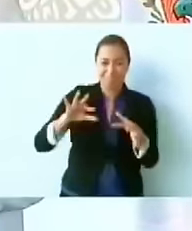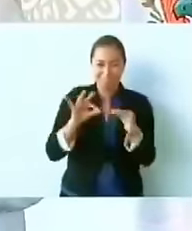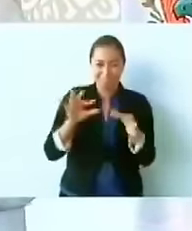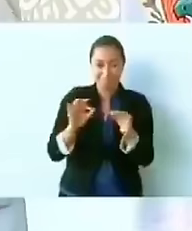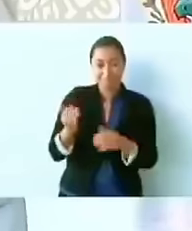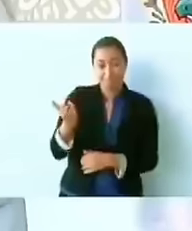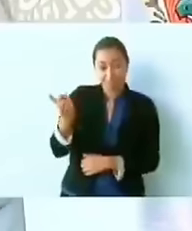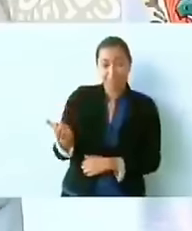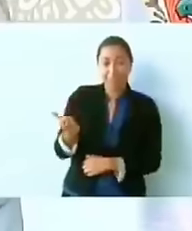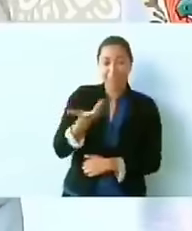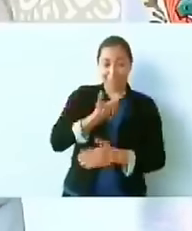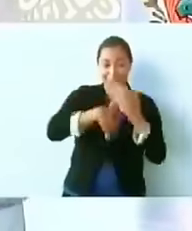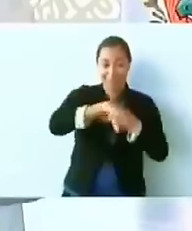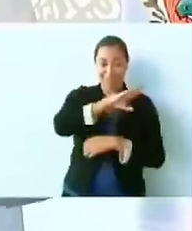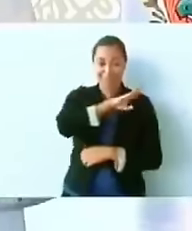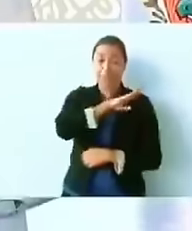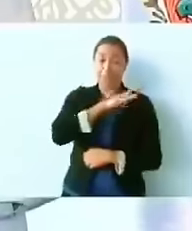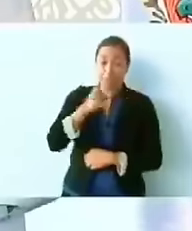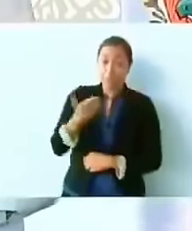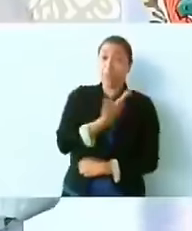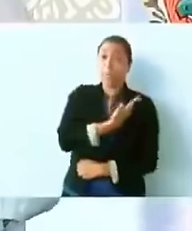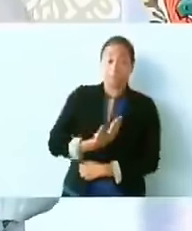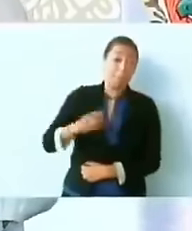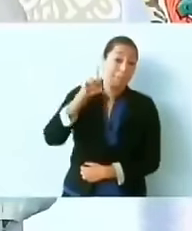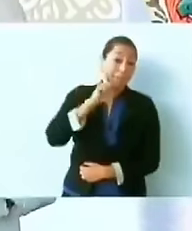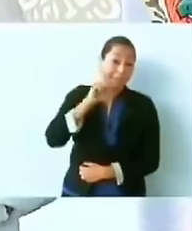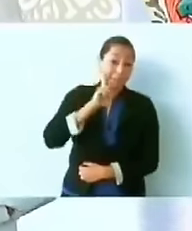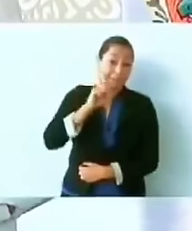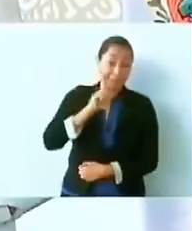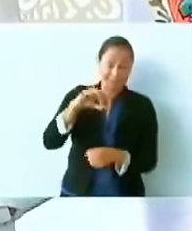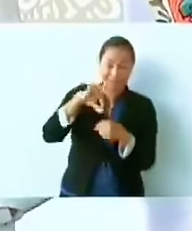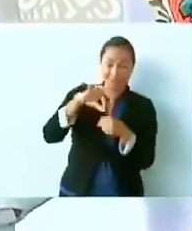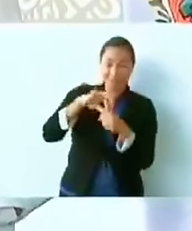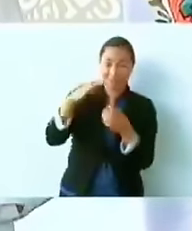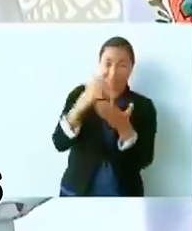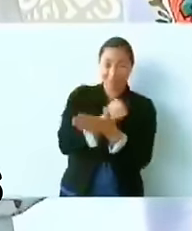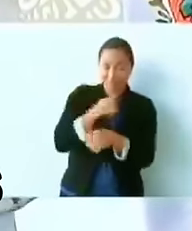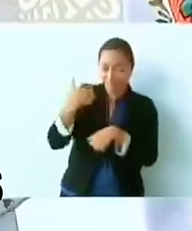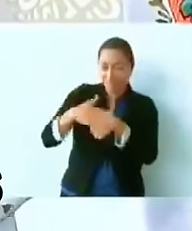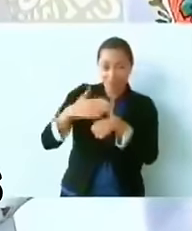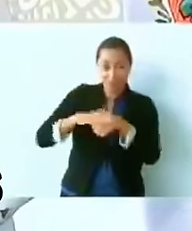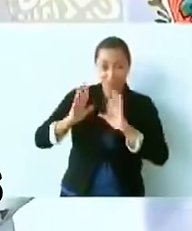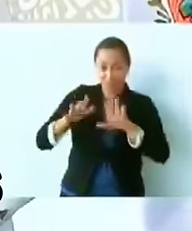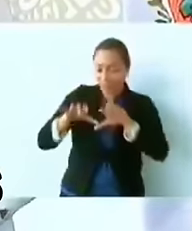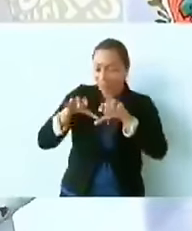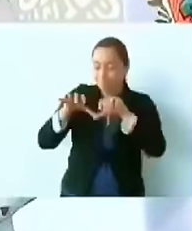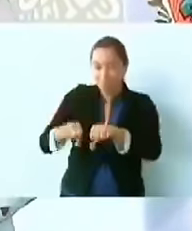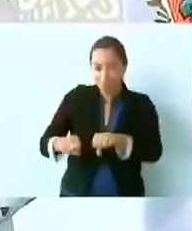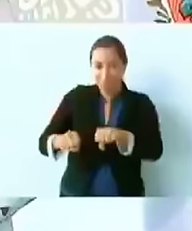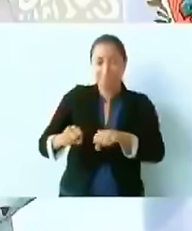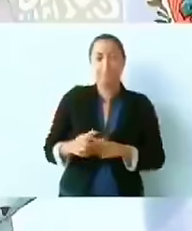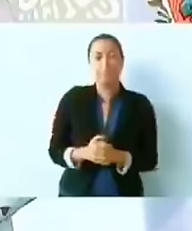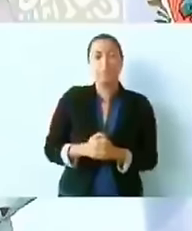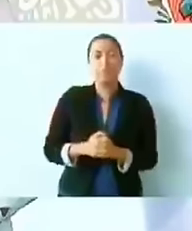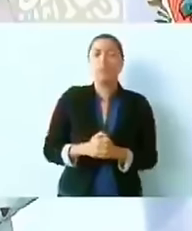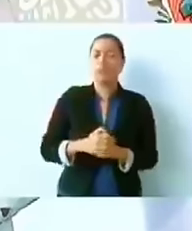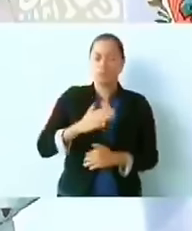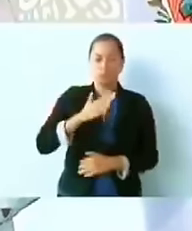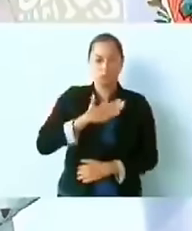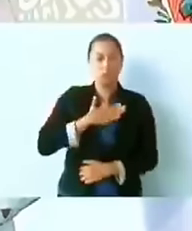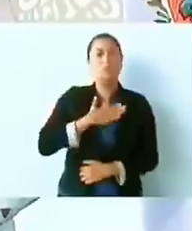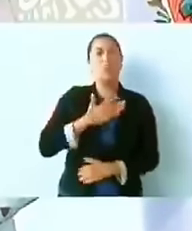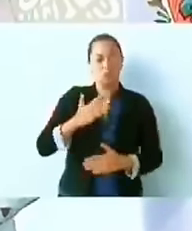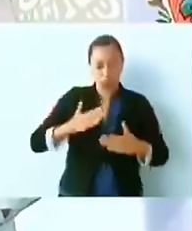Claudia Sheinbaum, la presidenta electa, próxima presidenta constitucional. Nosotros le tenemos toda la